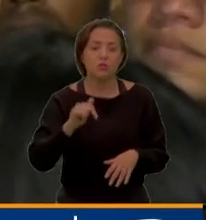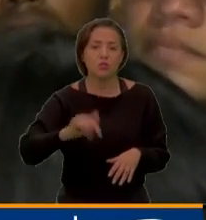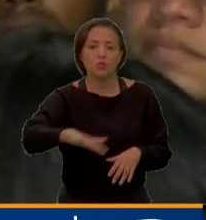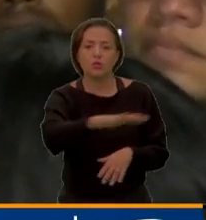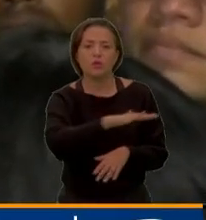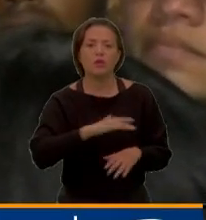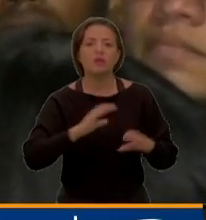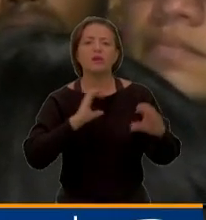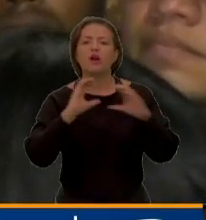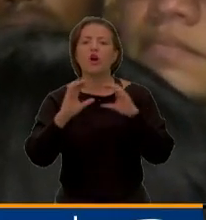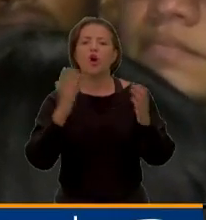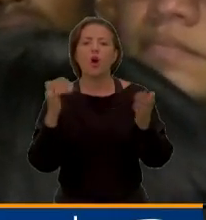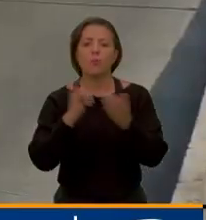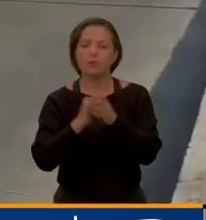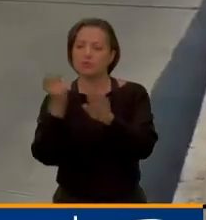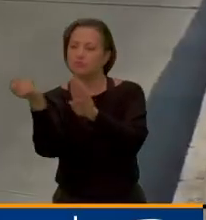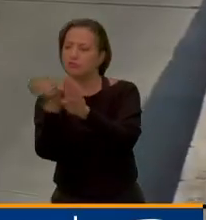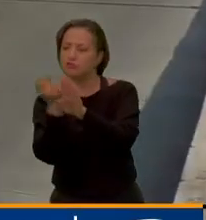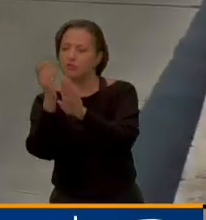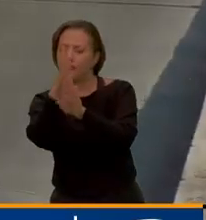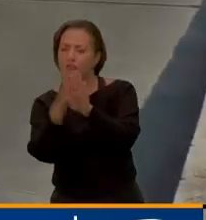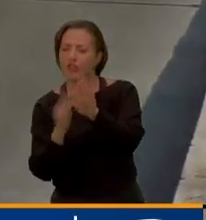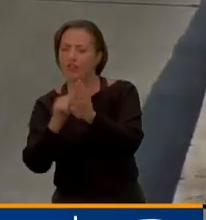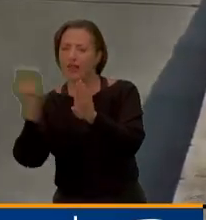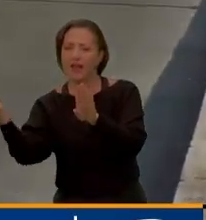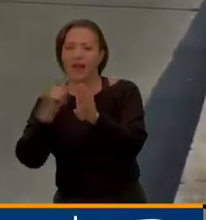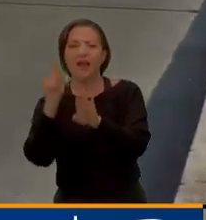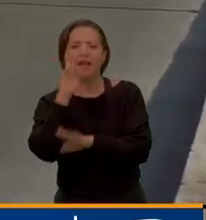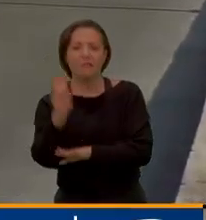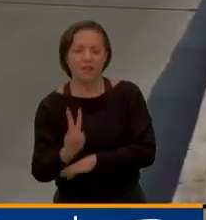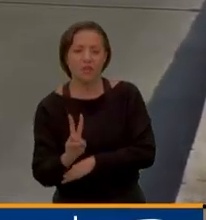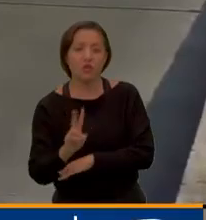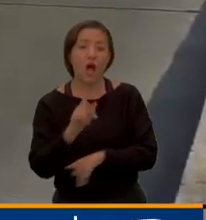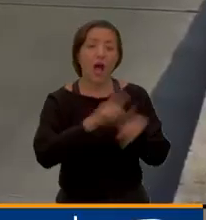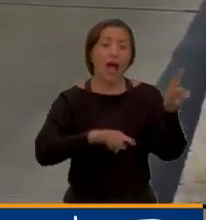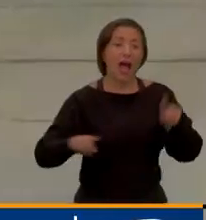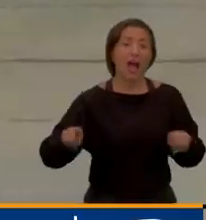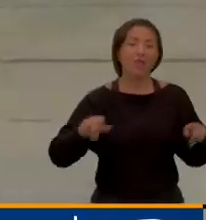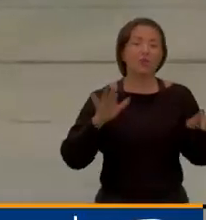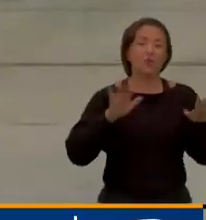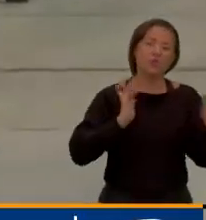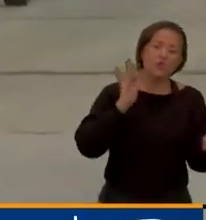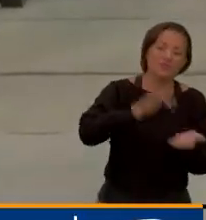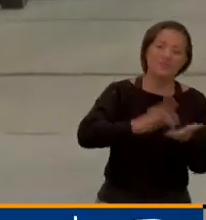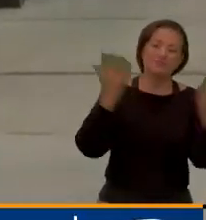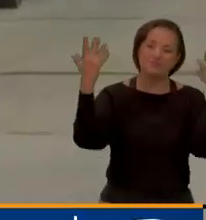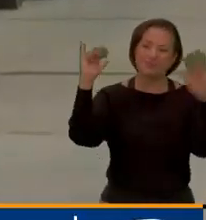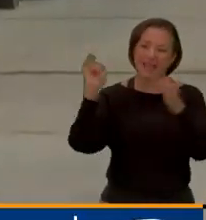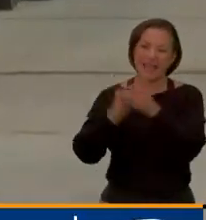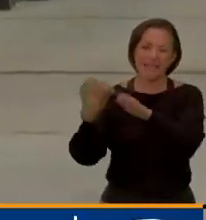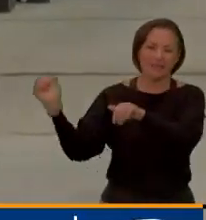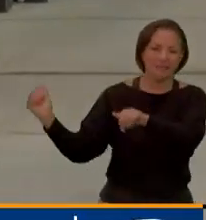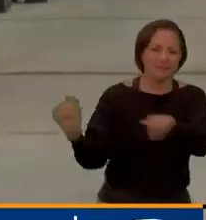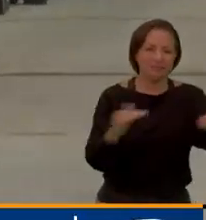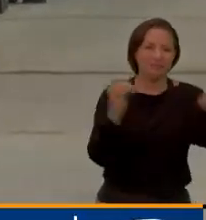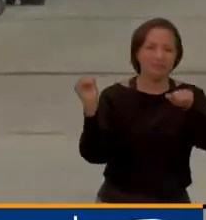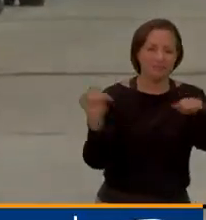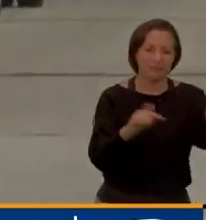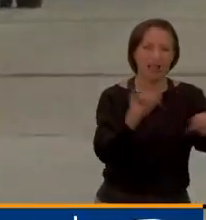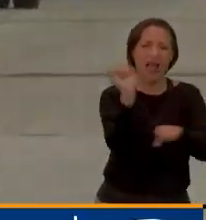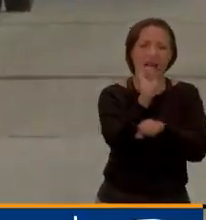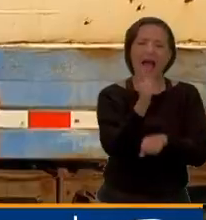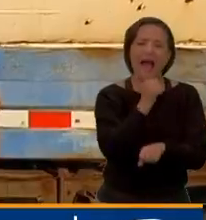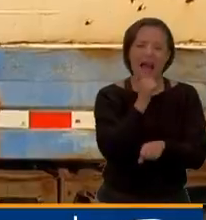se comunica por la frontera con Venezuela. Algunos asistentes al evento aplaudieron la llegada de los carrotanques para el abastecimiento de agua. Sin